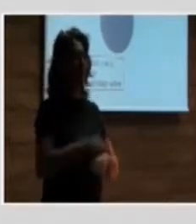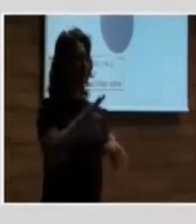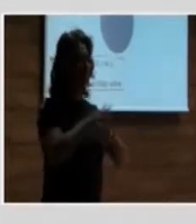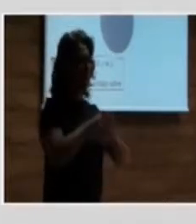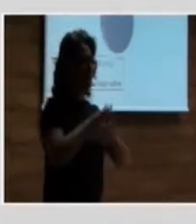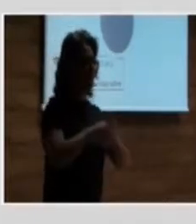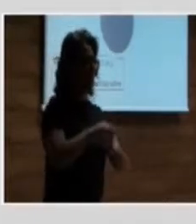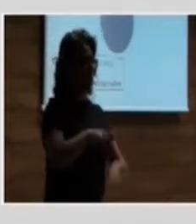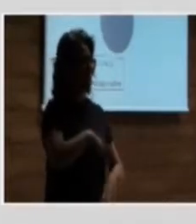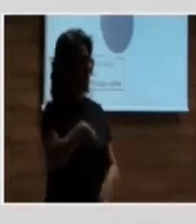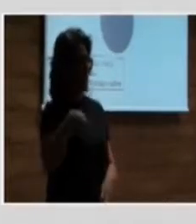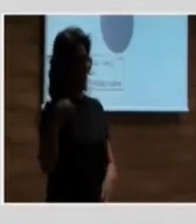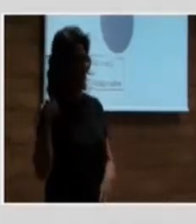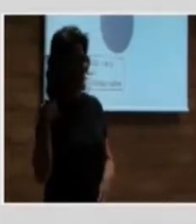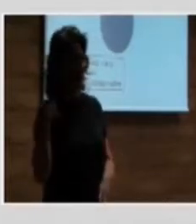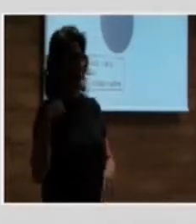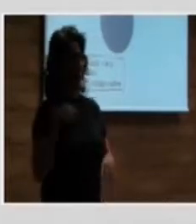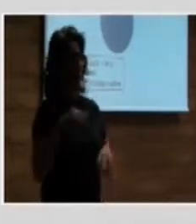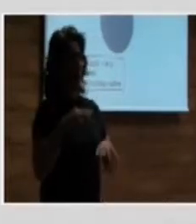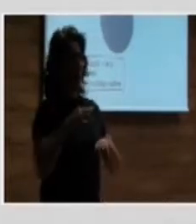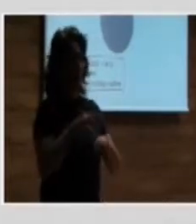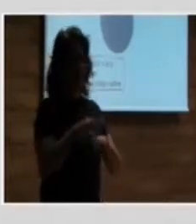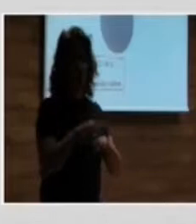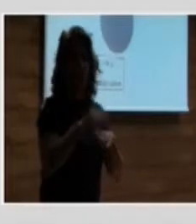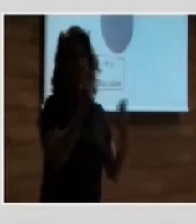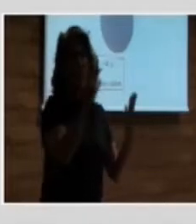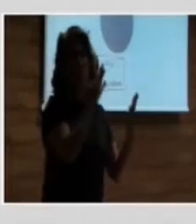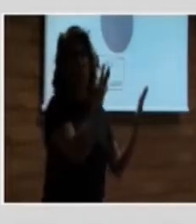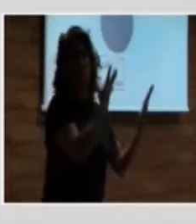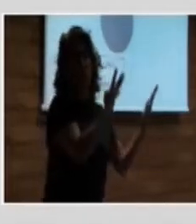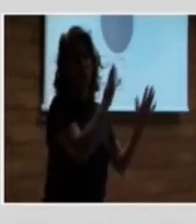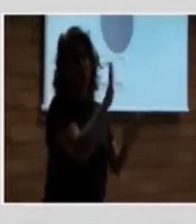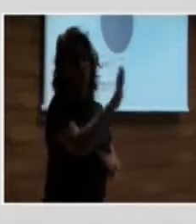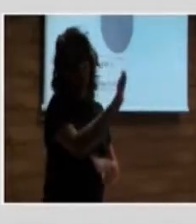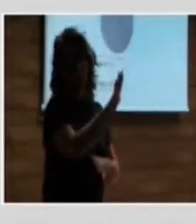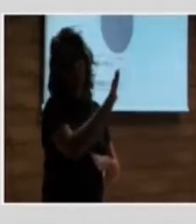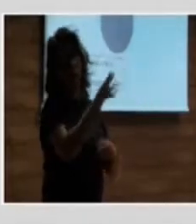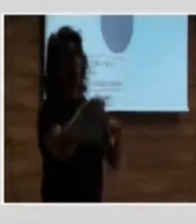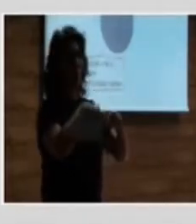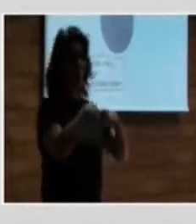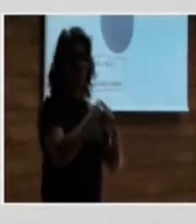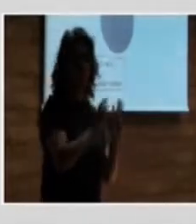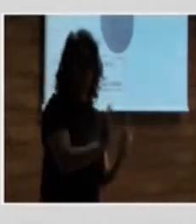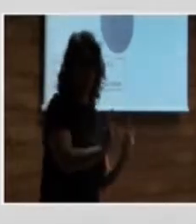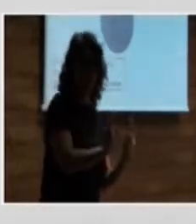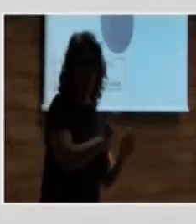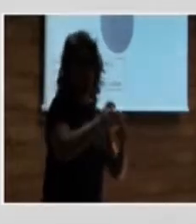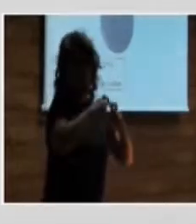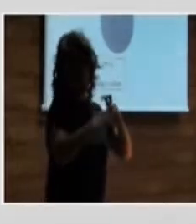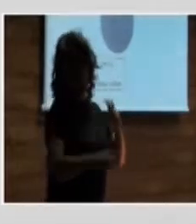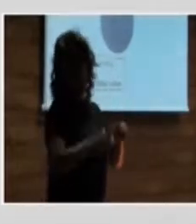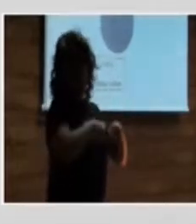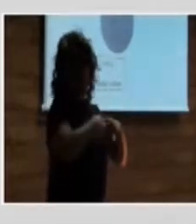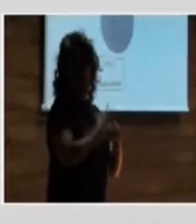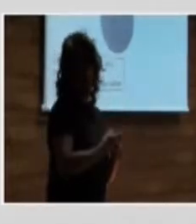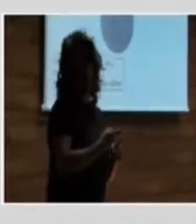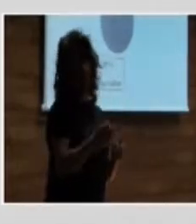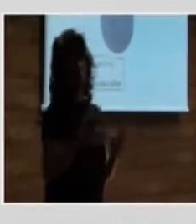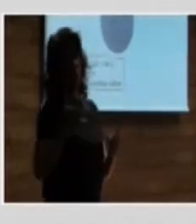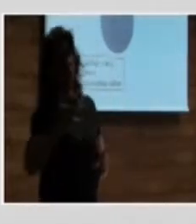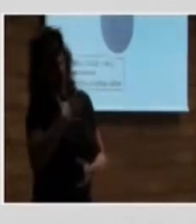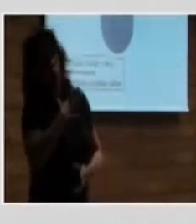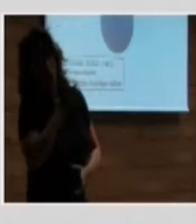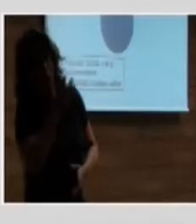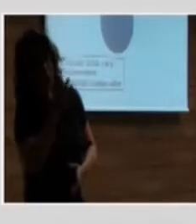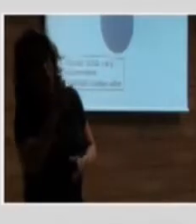de Alzheimer es familiar, y el otro 95% es multifactorial. Ahora, dentro de ese multifactorial deberíamos subdividir a los